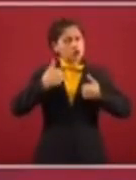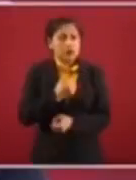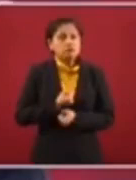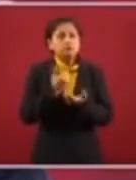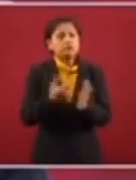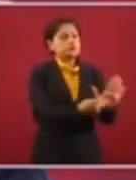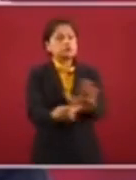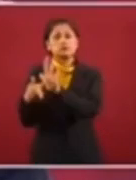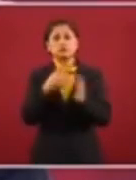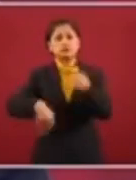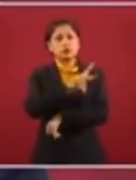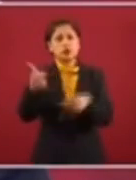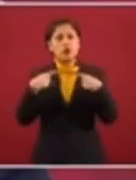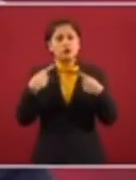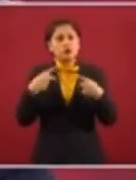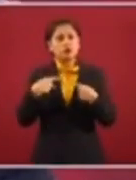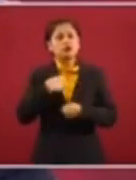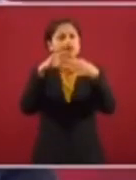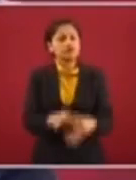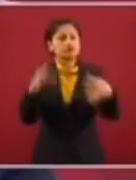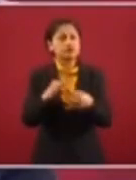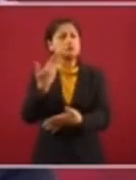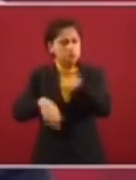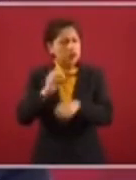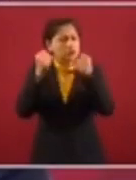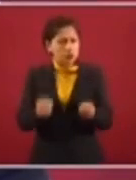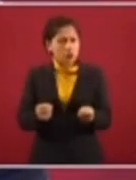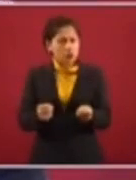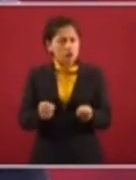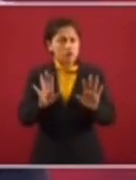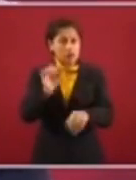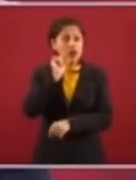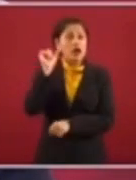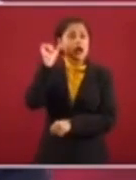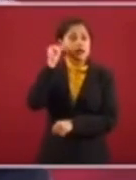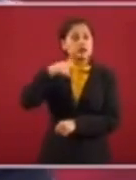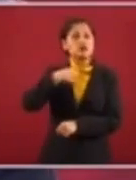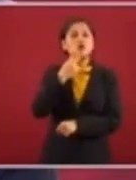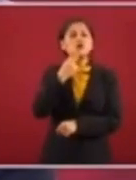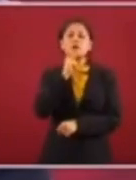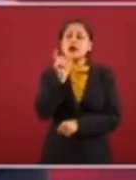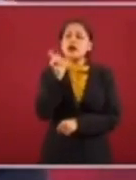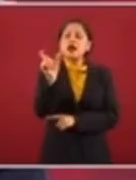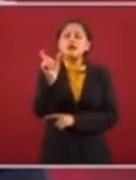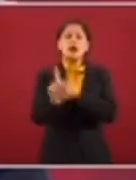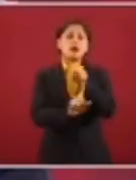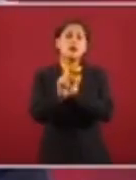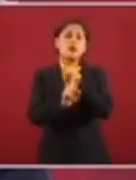transmitirle al pueblo. Vamos a salir adelante. Ayer usé por primera vez el término crisis transitoria.